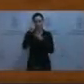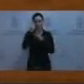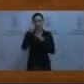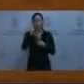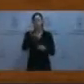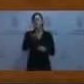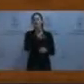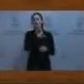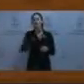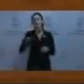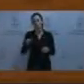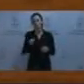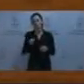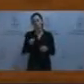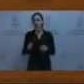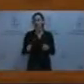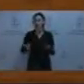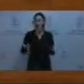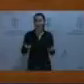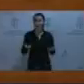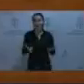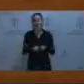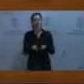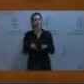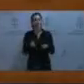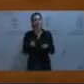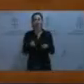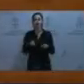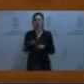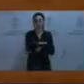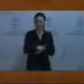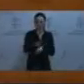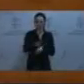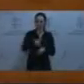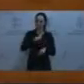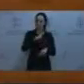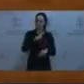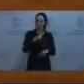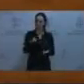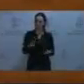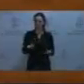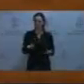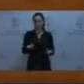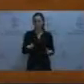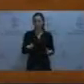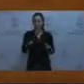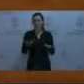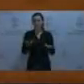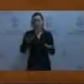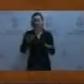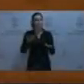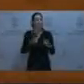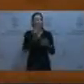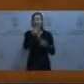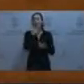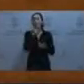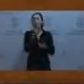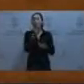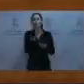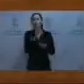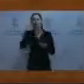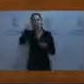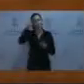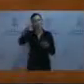autónoma aproveche o no los recursos de que disponen, ¿no? Y hay varias cosas que son de sentido común. La primera es que, como